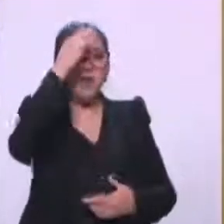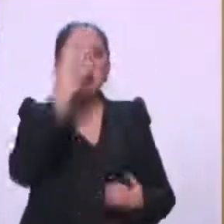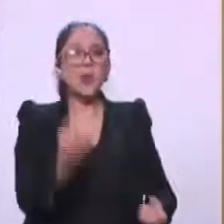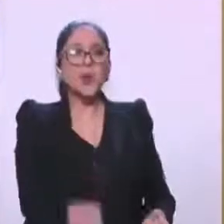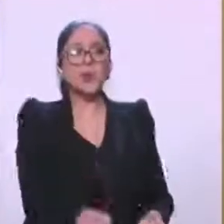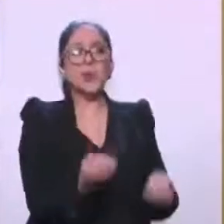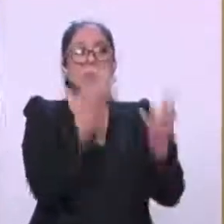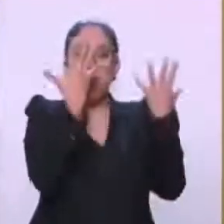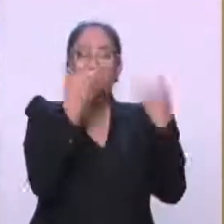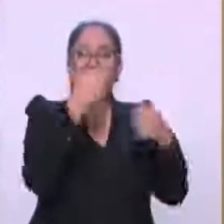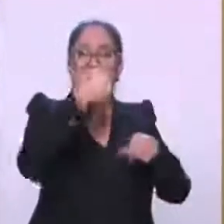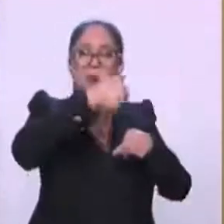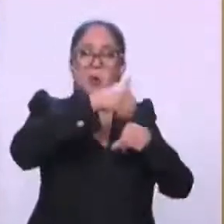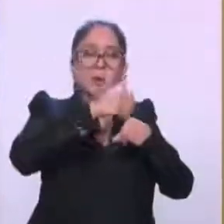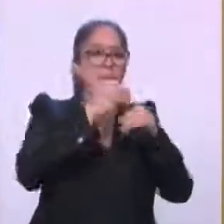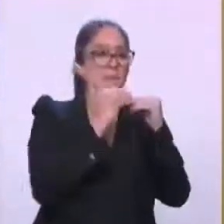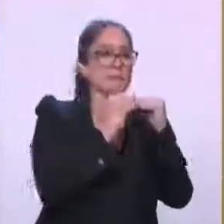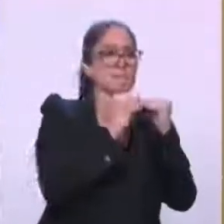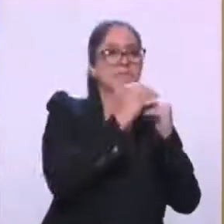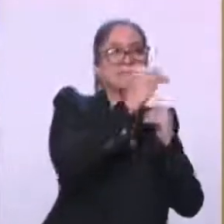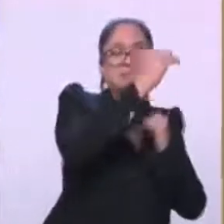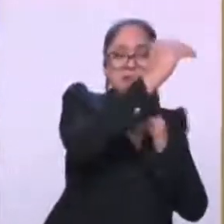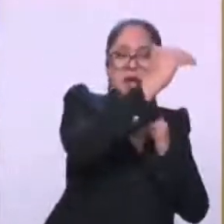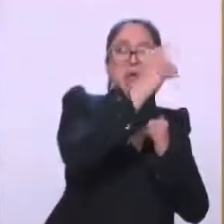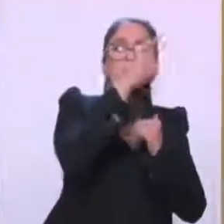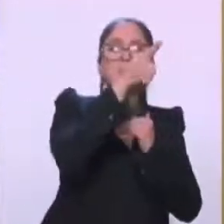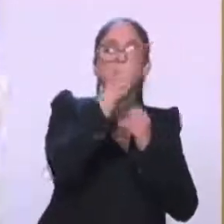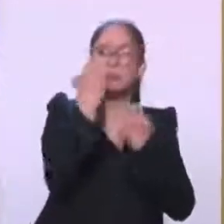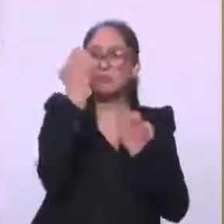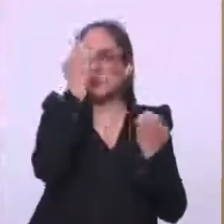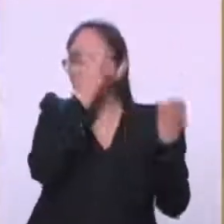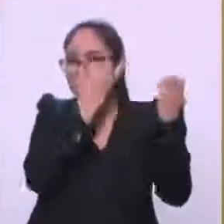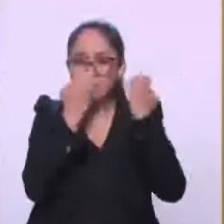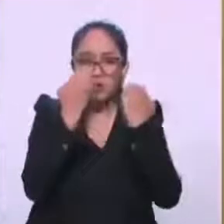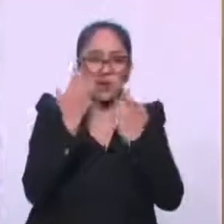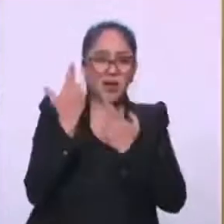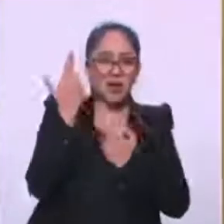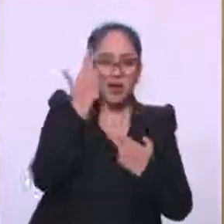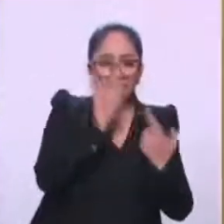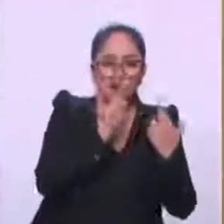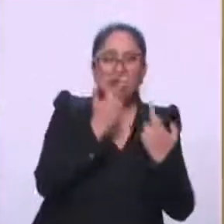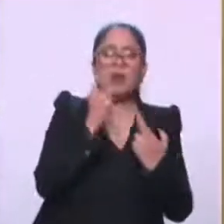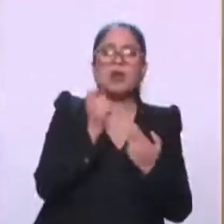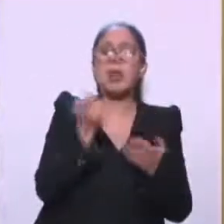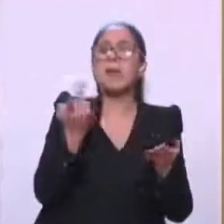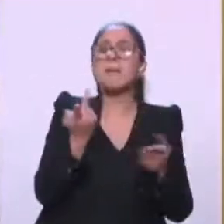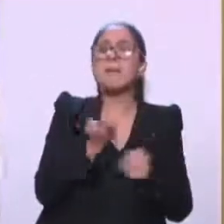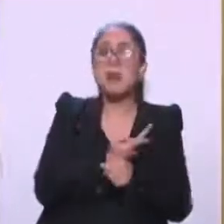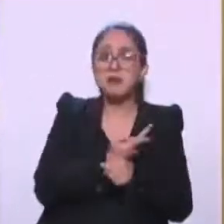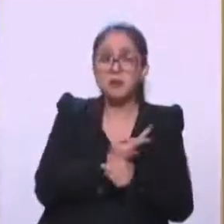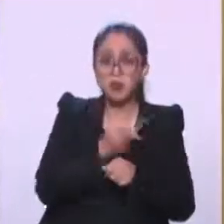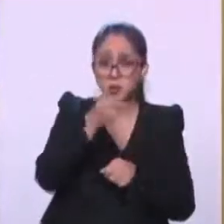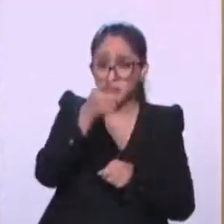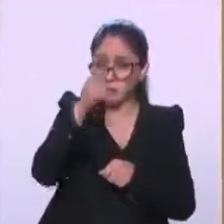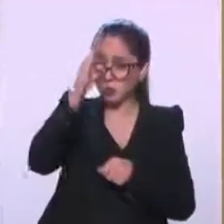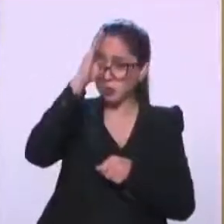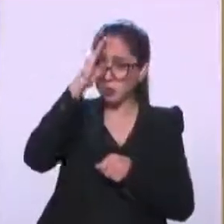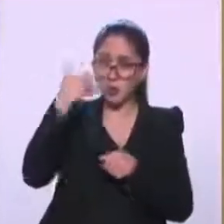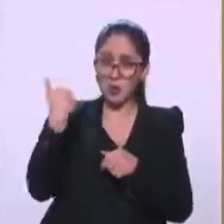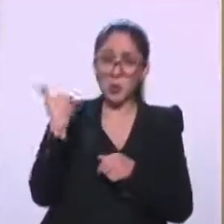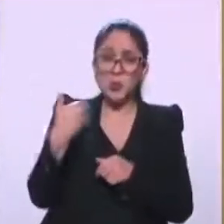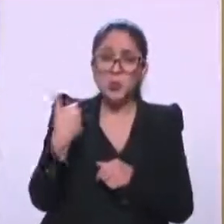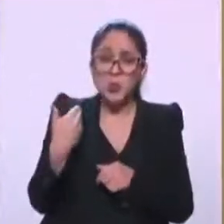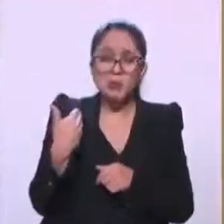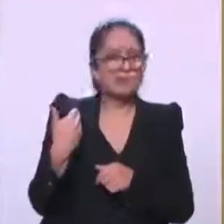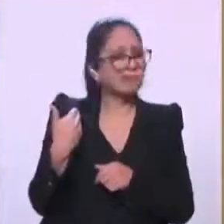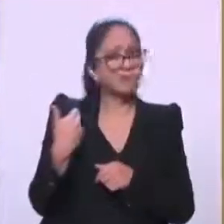como disparos, por hablar en términos de medición de escopeta, y veamos el gran escenario, la verdad es que no nos sirve de mucho, porque